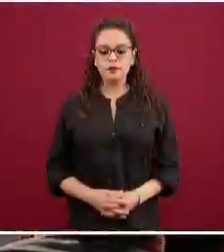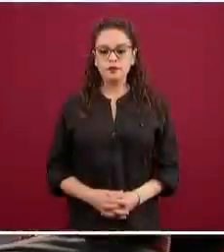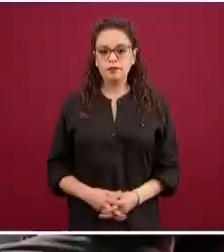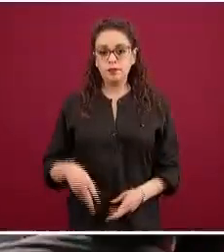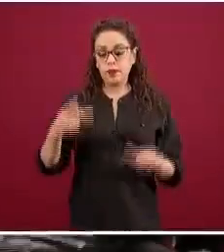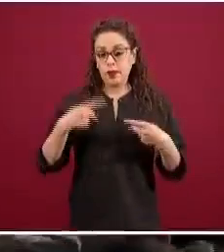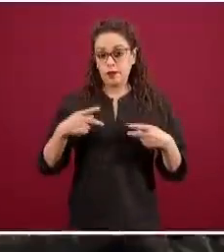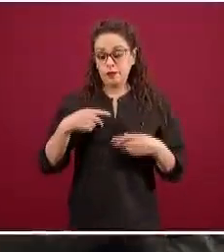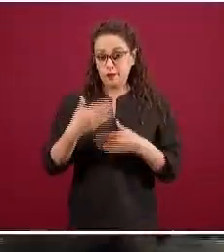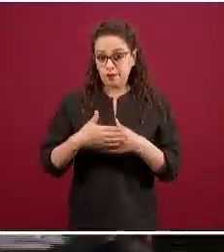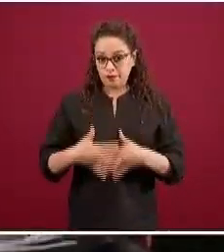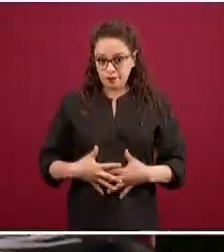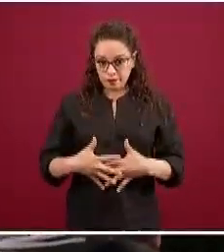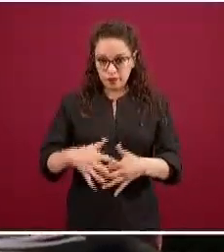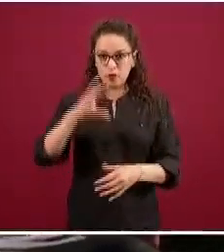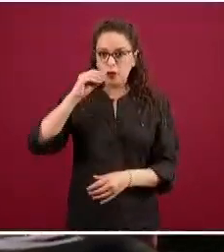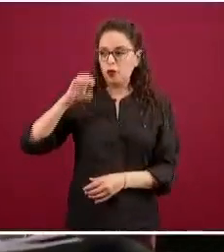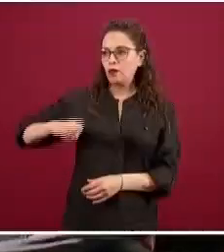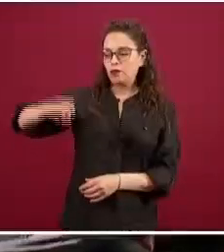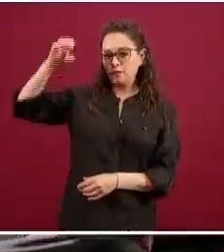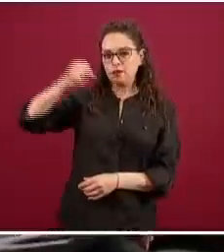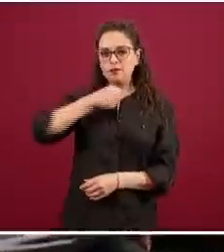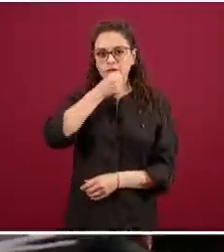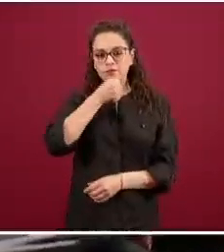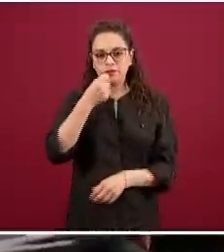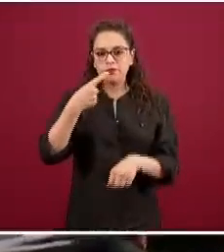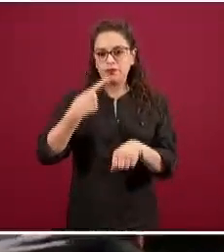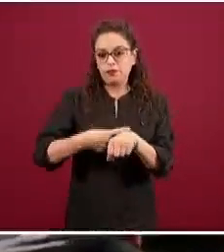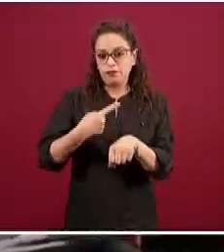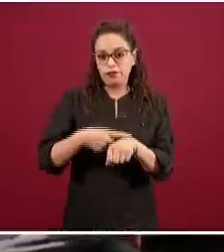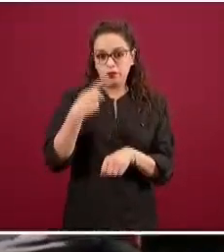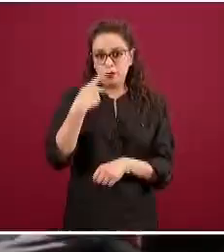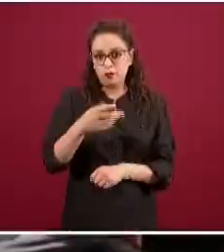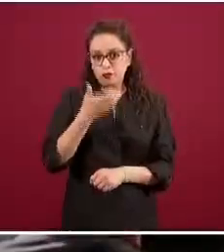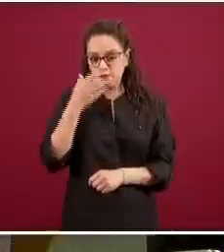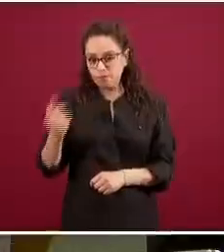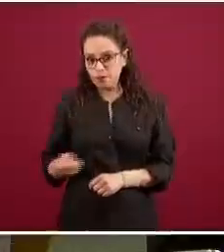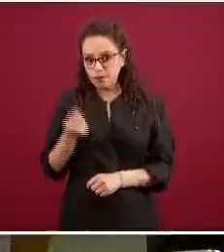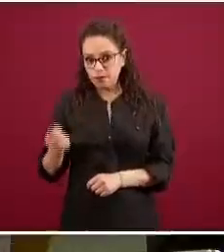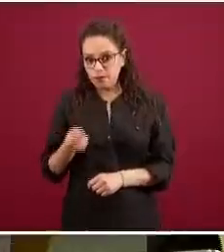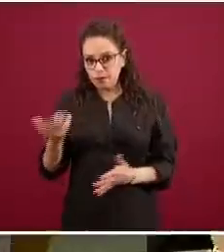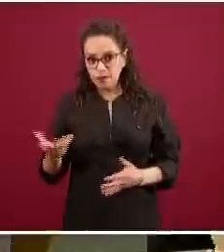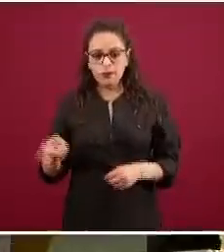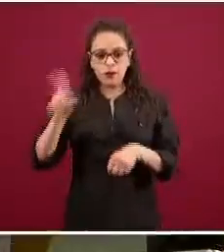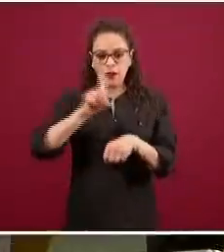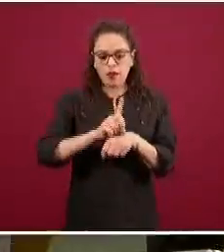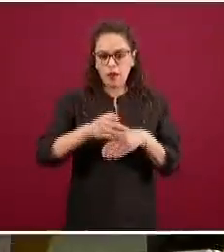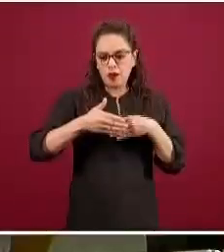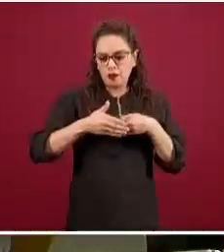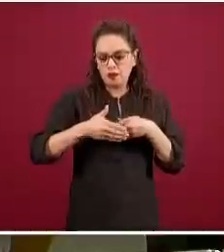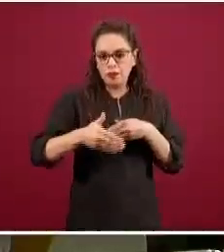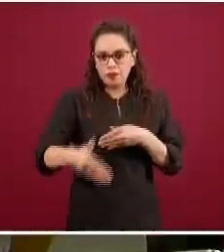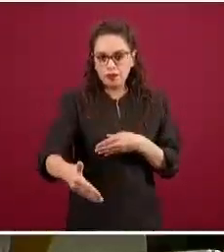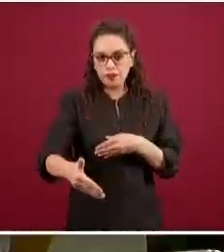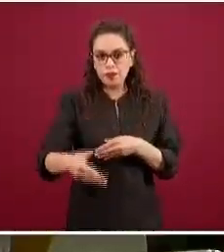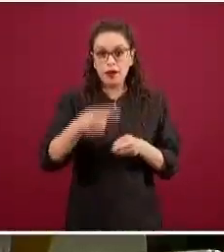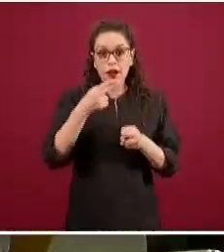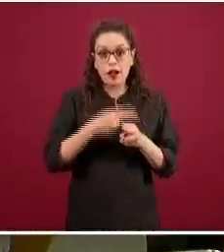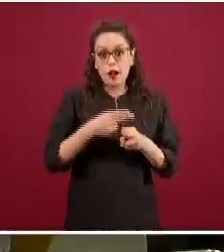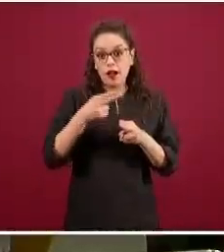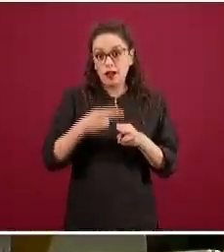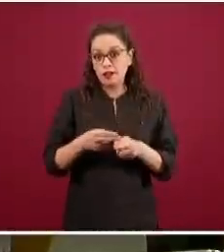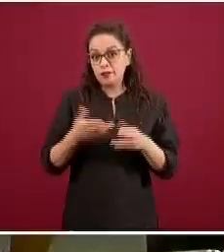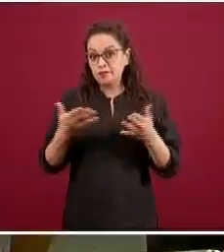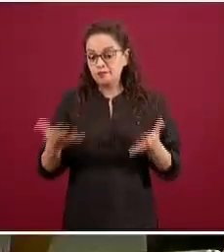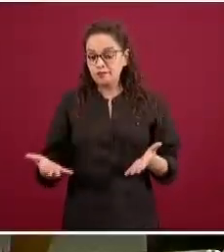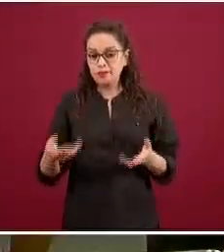embarazada, enfermedades crónicas, pasan cierto número de días hasta que, desafortunadamente, para